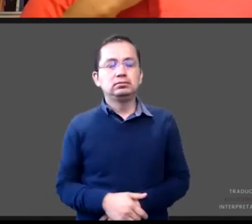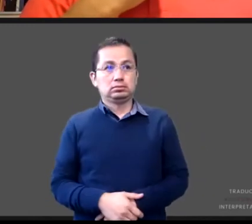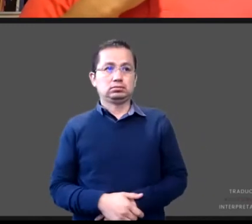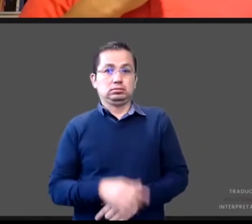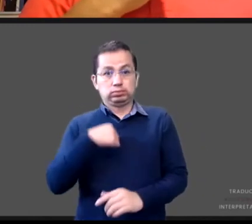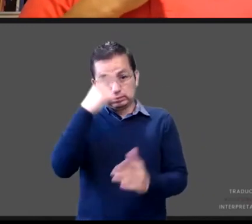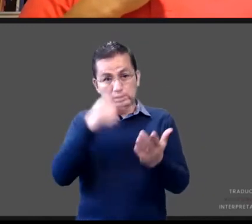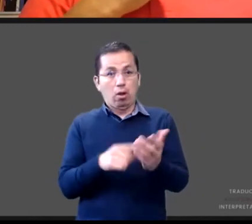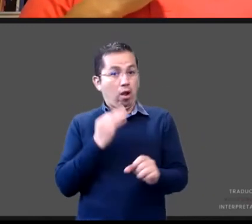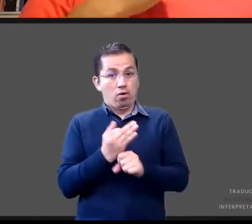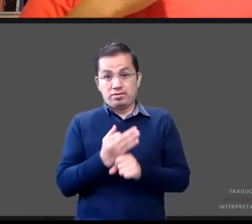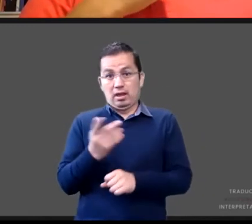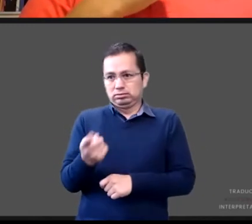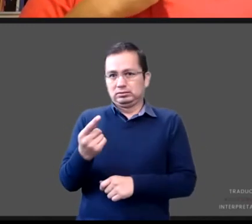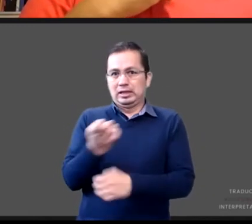género y